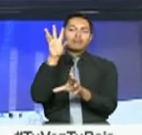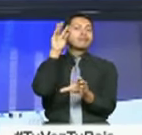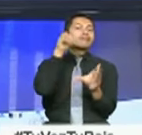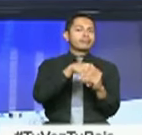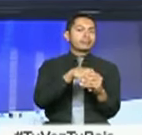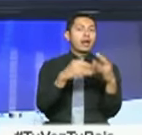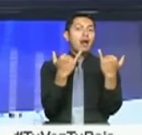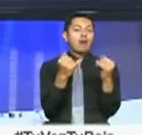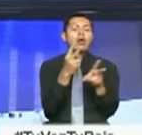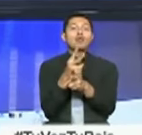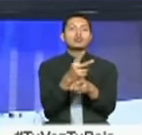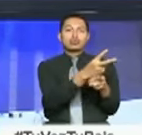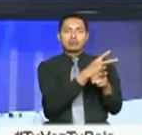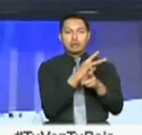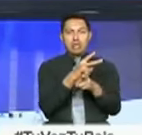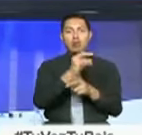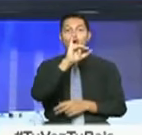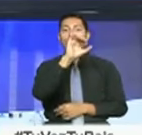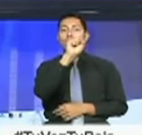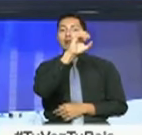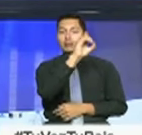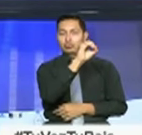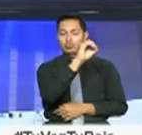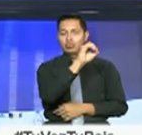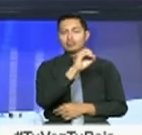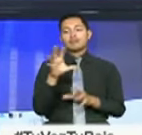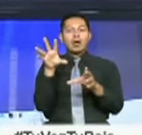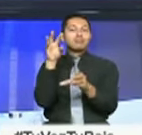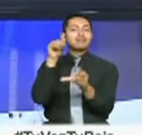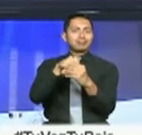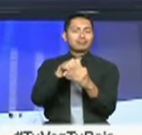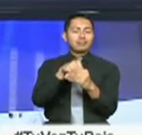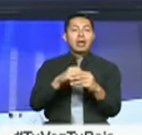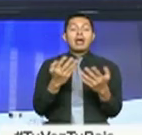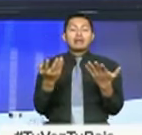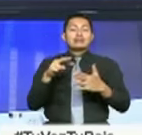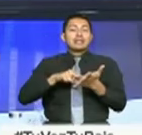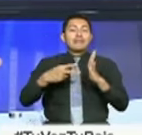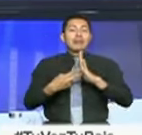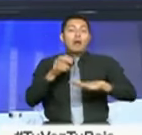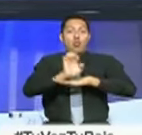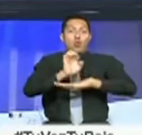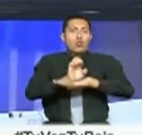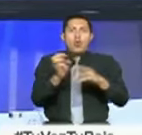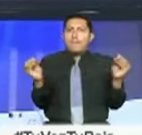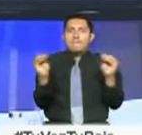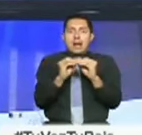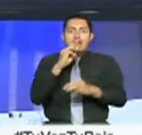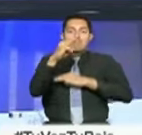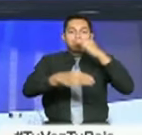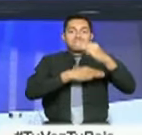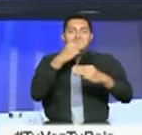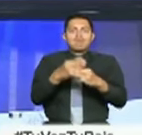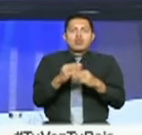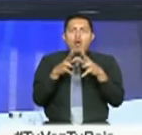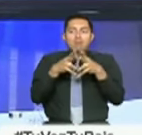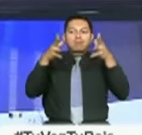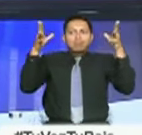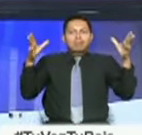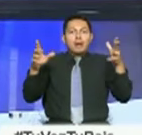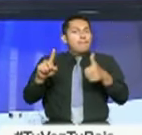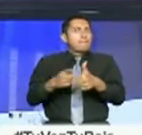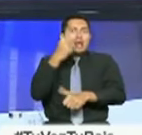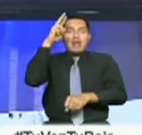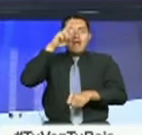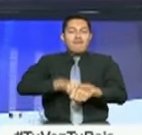de Normalización, ISO, aspecto que permite a Ecuador tener mayor posicionamiento a nivel mundial, un hecho que ocurre por primera vez en la historia